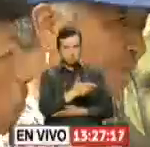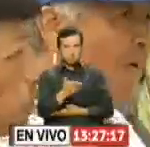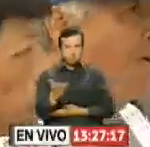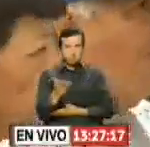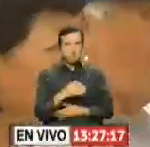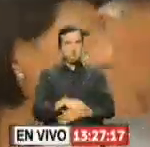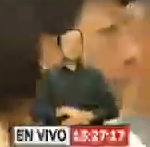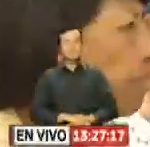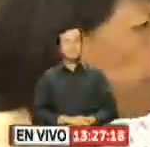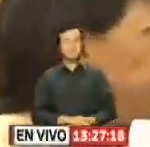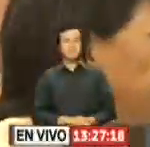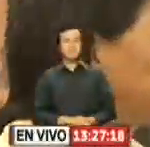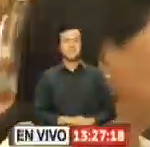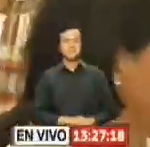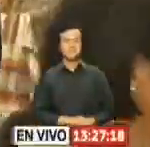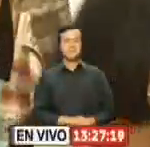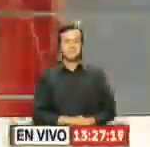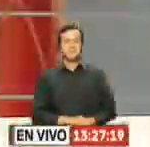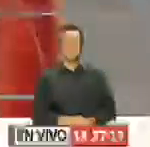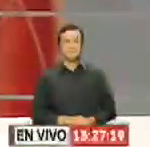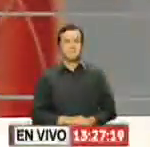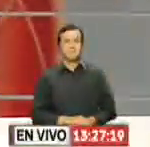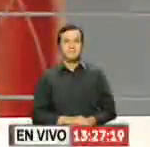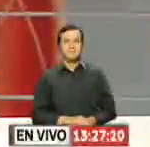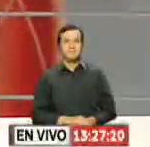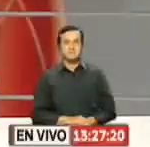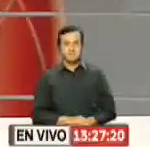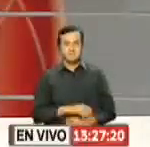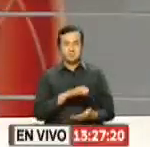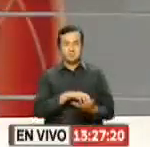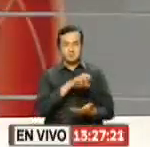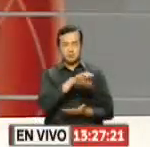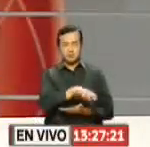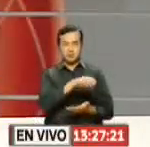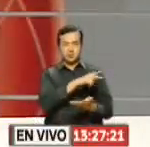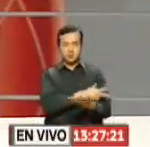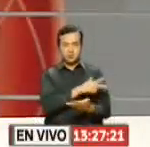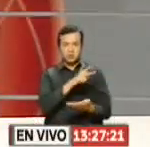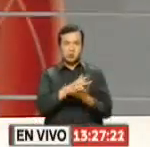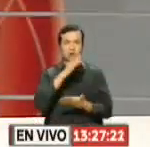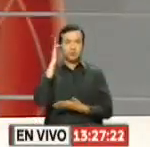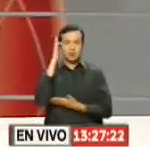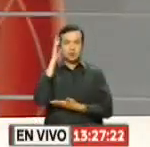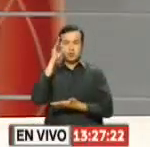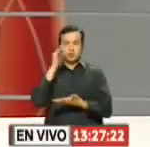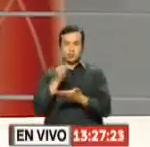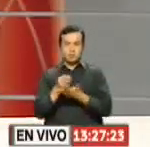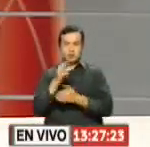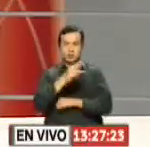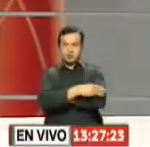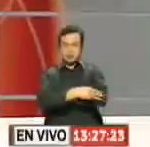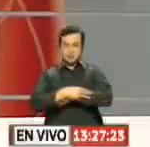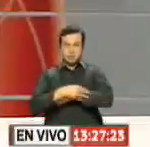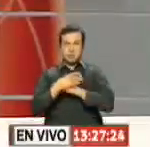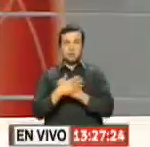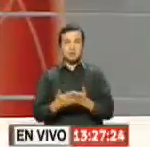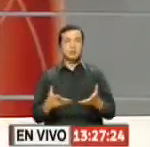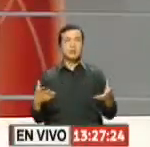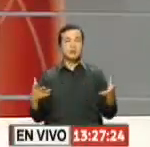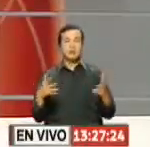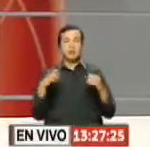derechos. César García, Telediario. Y en las provincias de Chimborazo, Tungurahua, Cotopaxi y Pastaza se